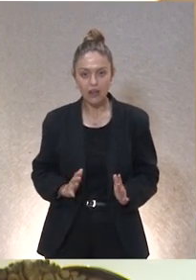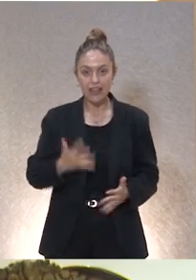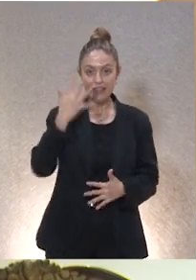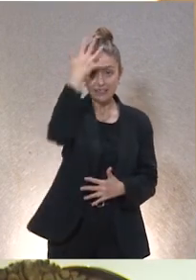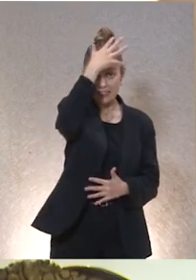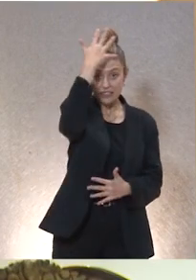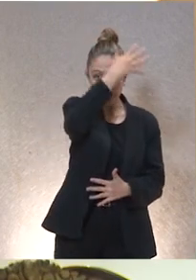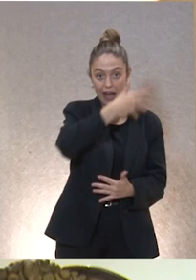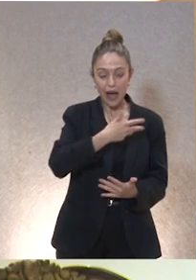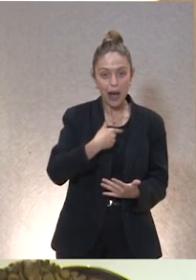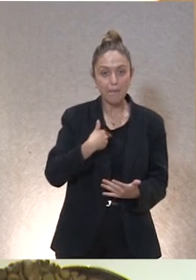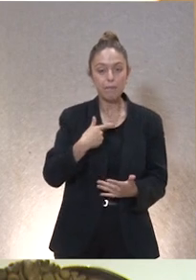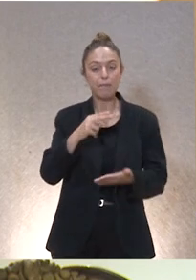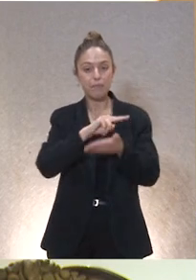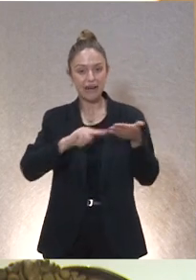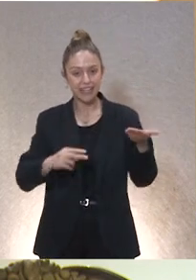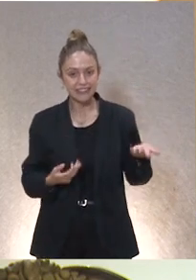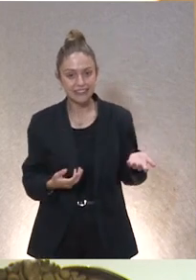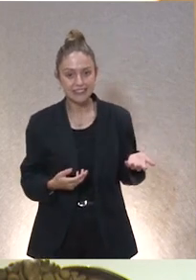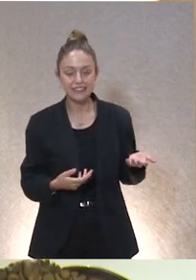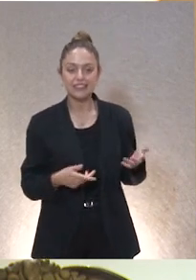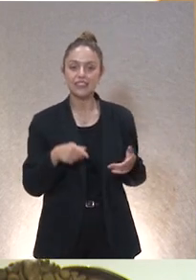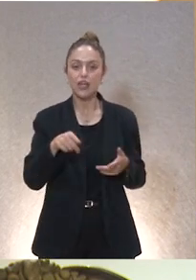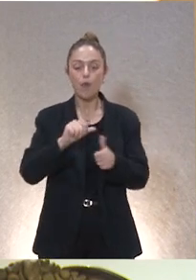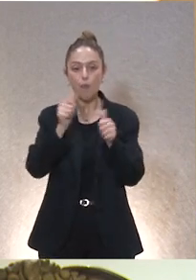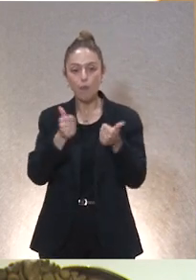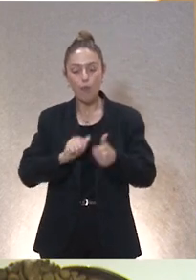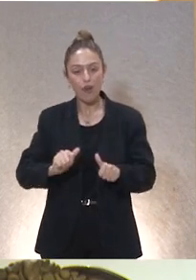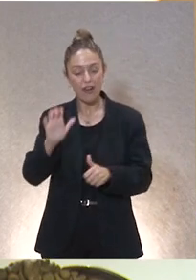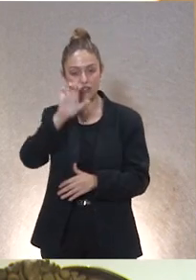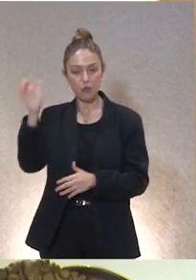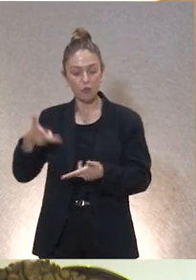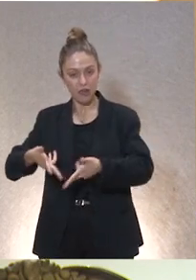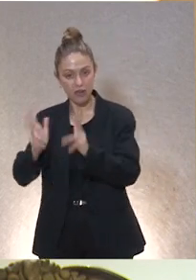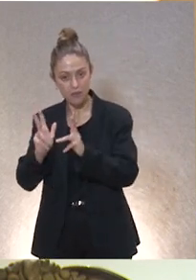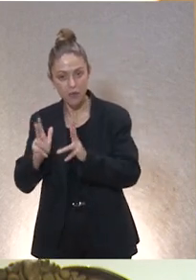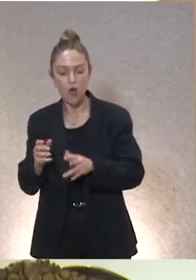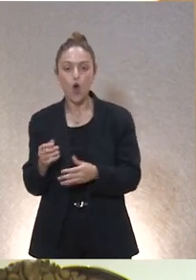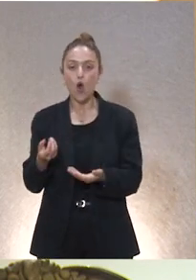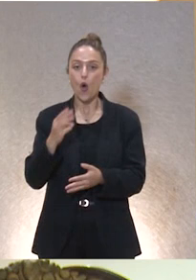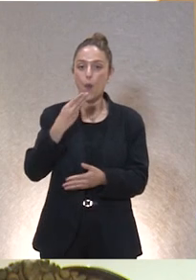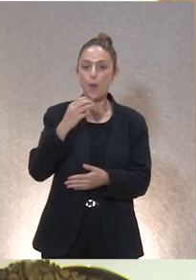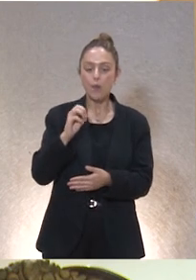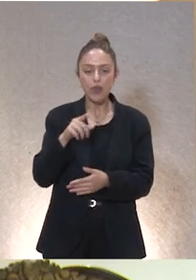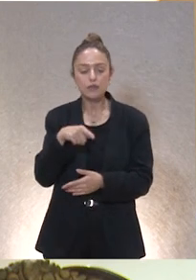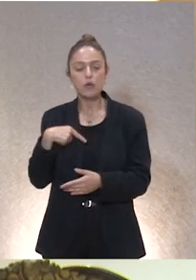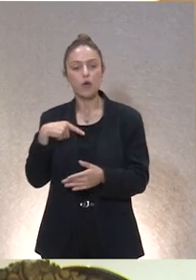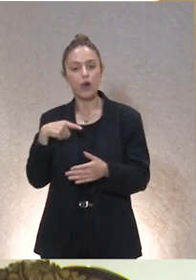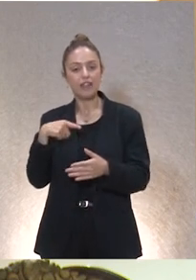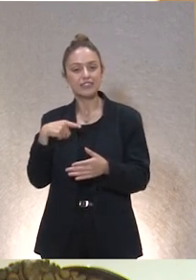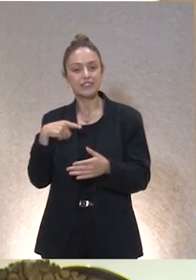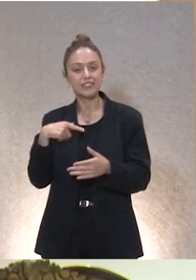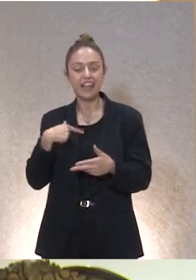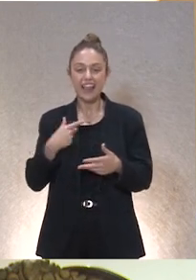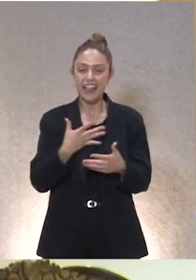desde entonces por el brexit por los modelos IL liberales europeos el auge del populismo de las autocracias por la